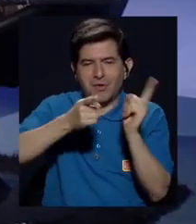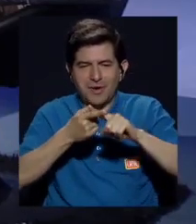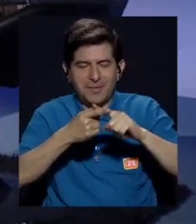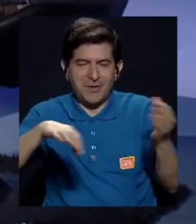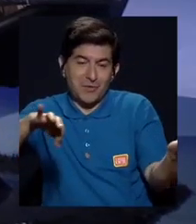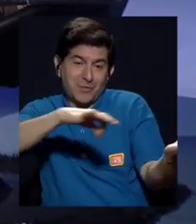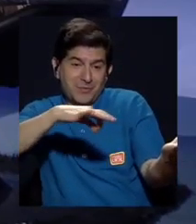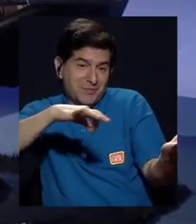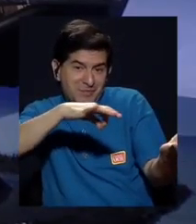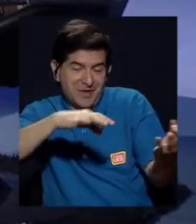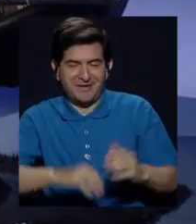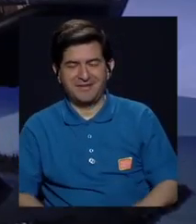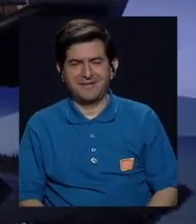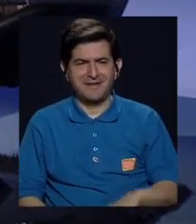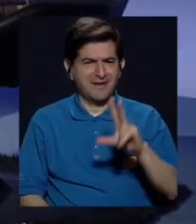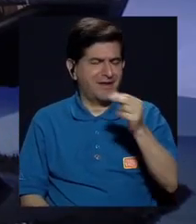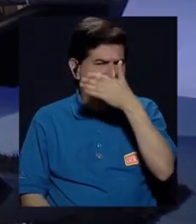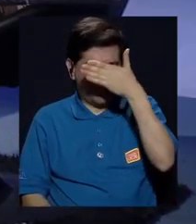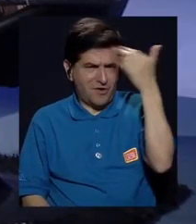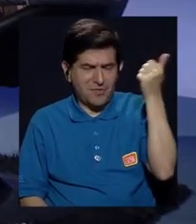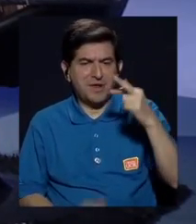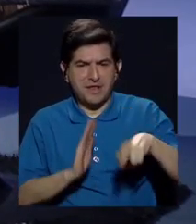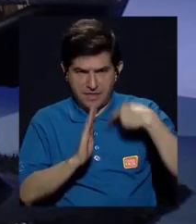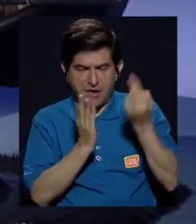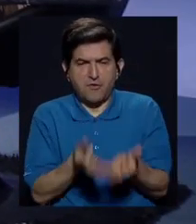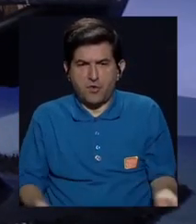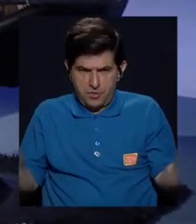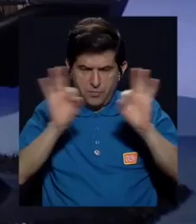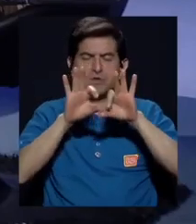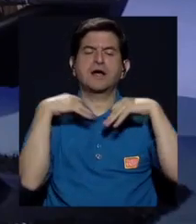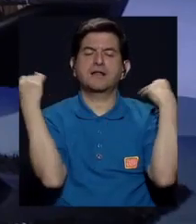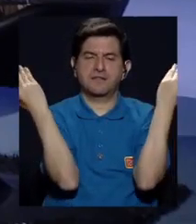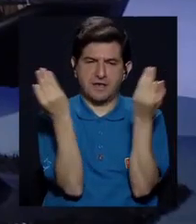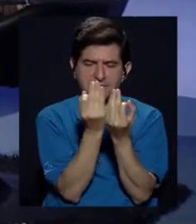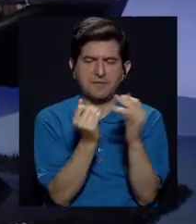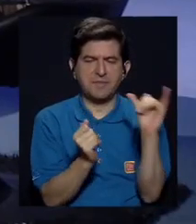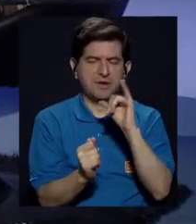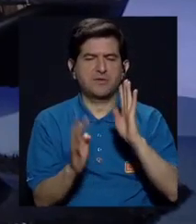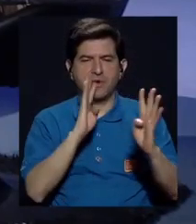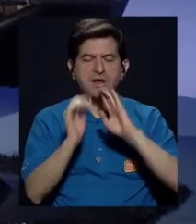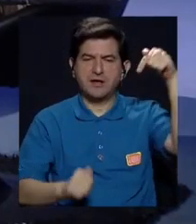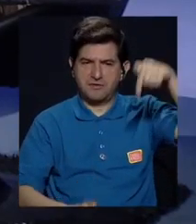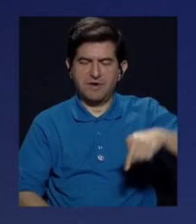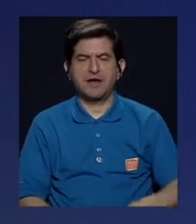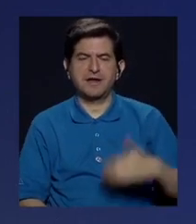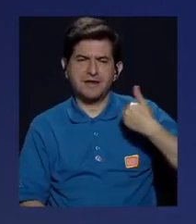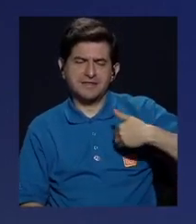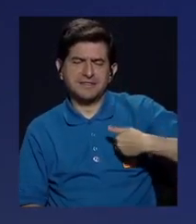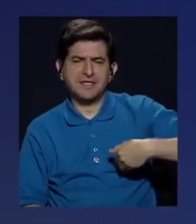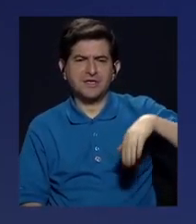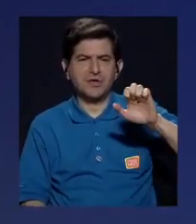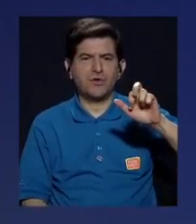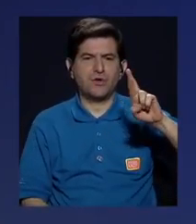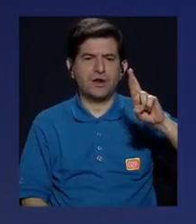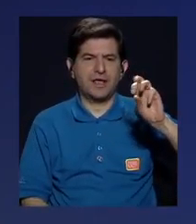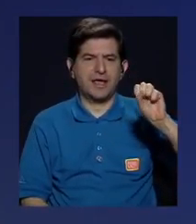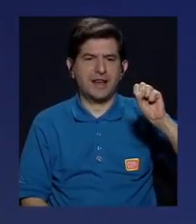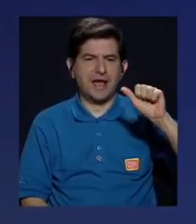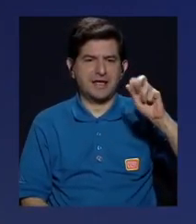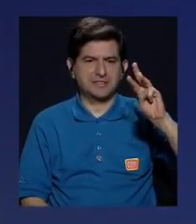violín. Y no hay que dejar de lado también el papel protagónico que ha tenido la familia, que lo vamos a tocar también el día de hoy. Don Erasmo, ¿qué tan